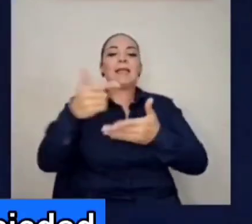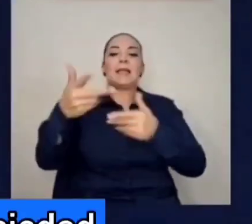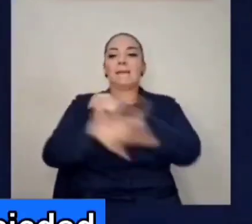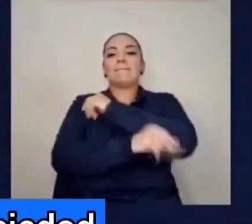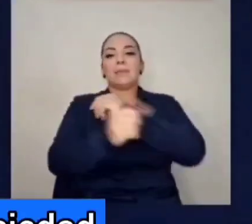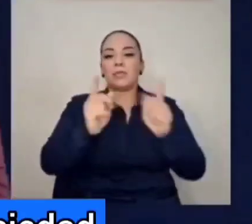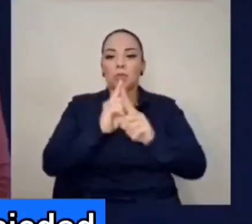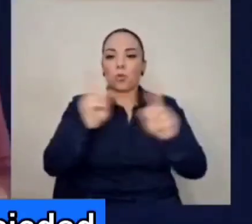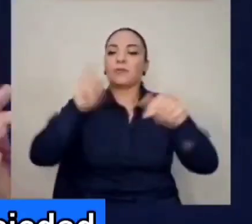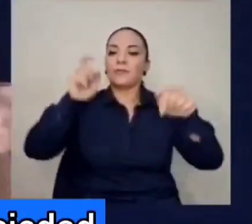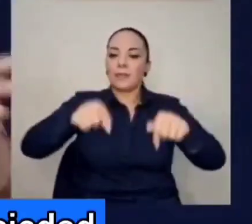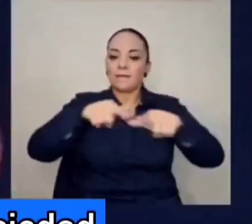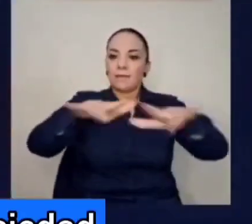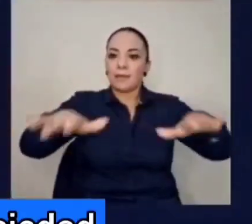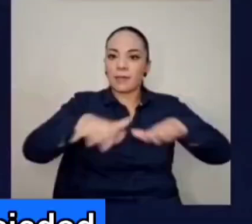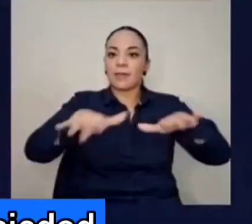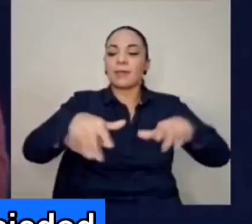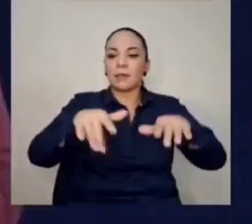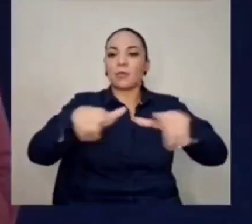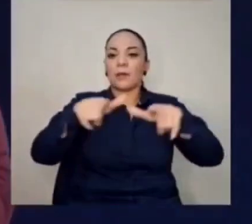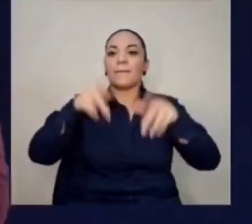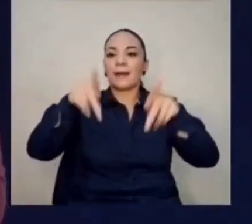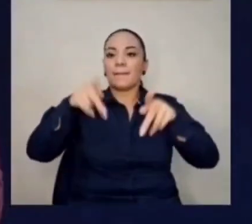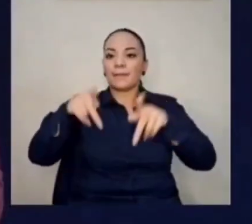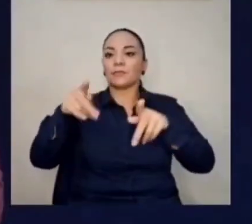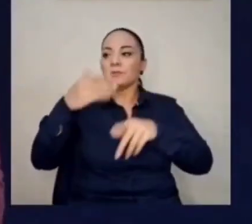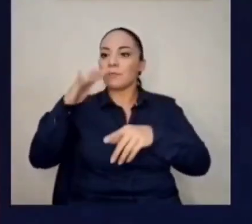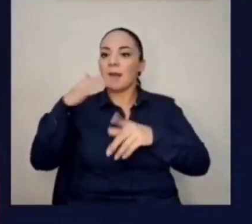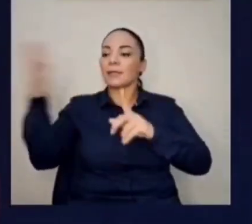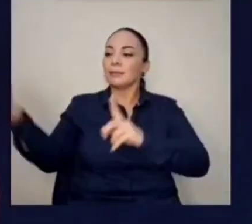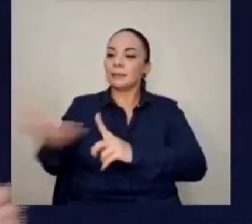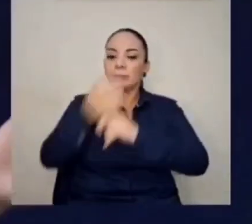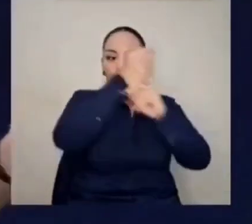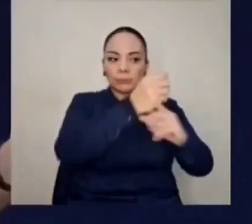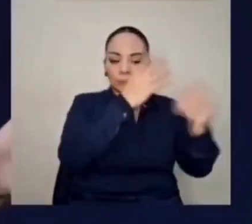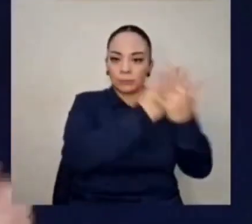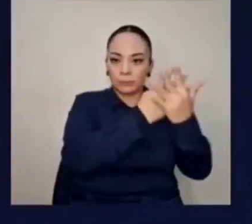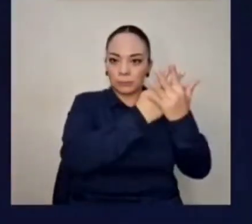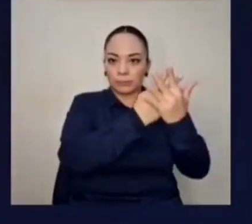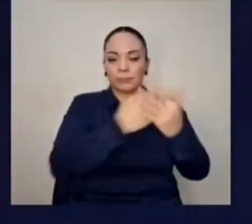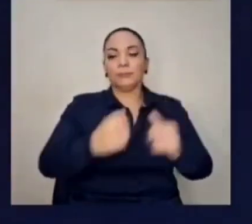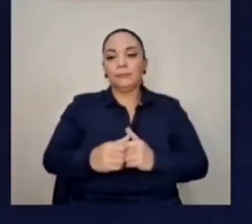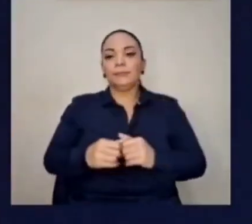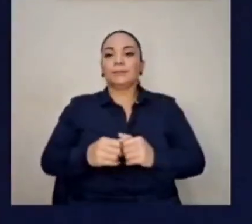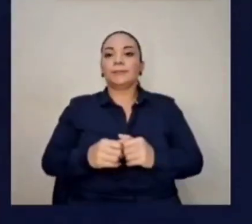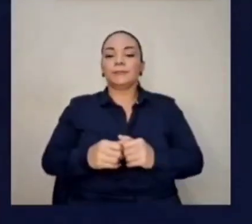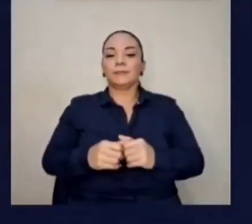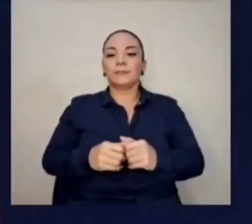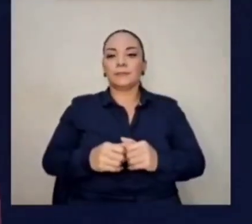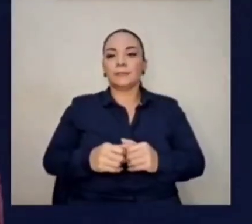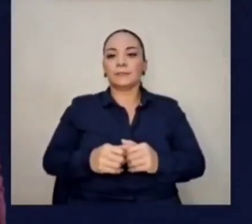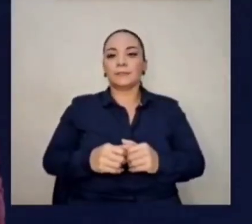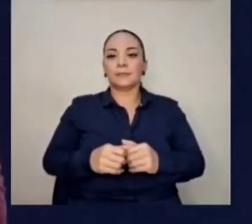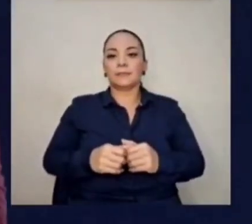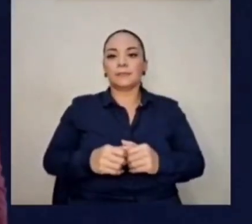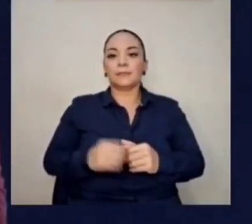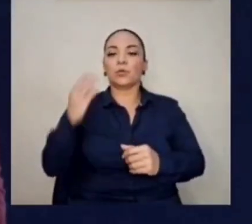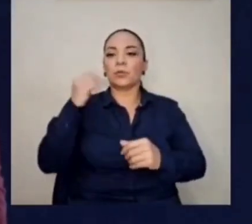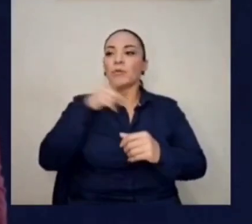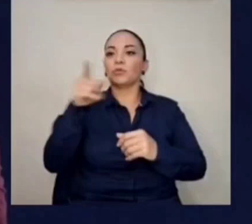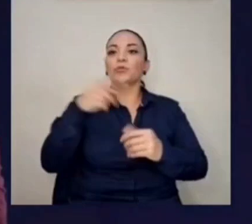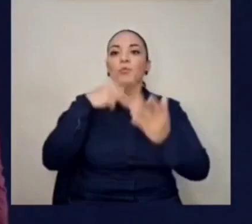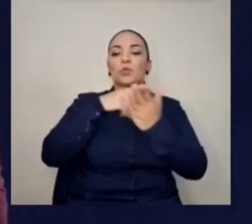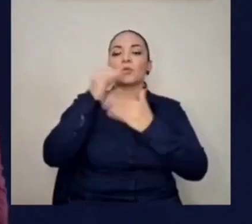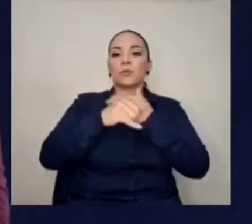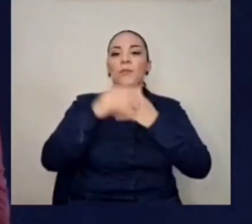se tienen esos elementos de la sociedad que se deben de sacar. Incluso nos decían que ellos tenían el proyecto para construir una cárcel. Yo